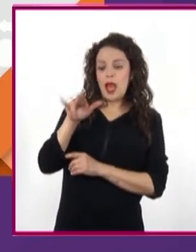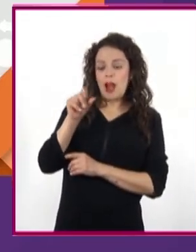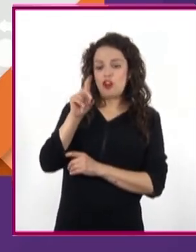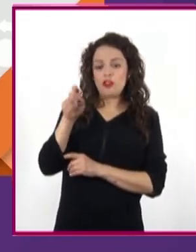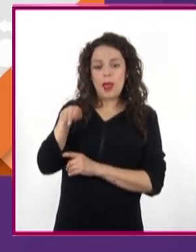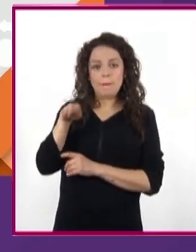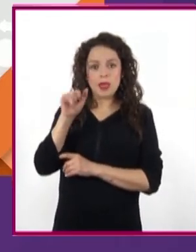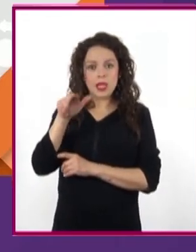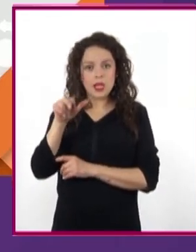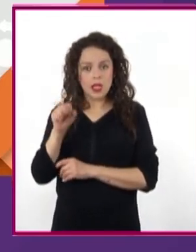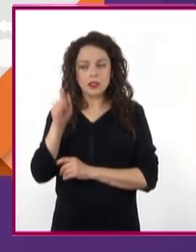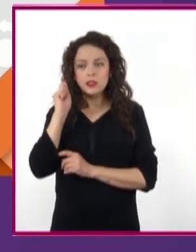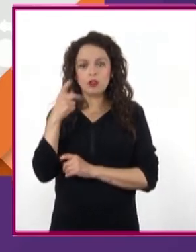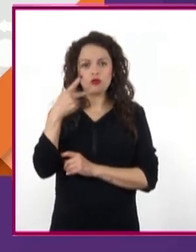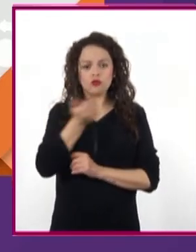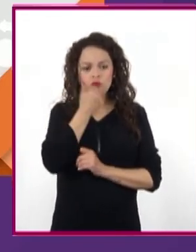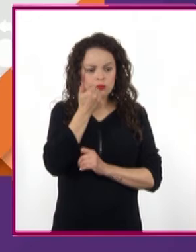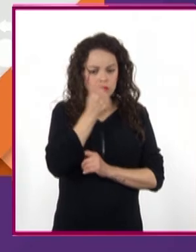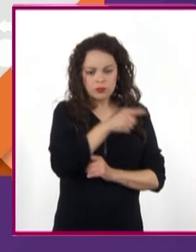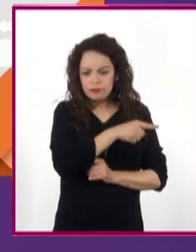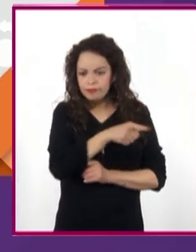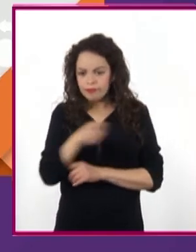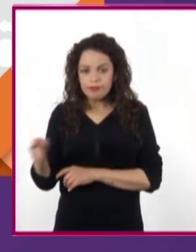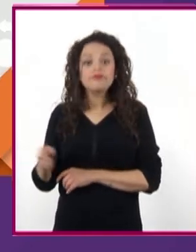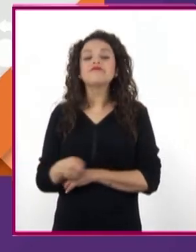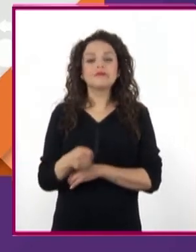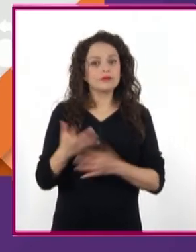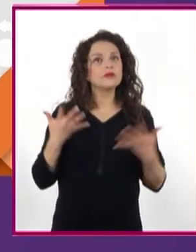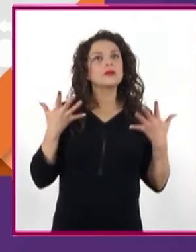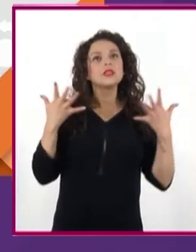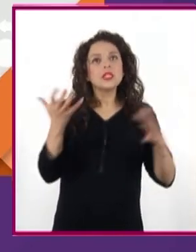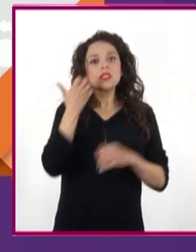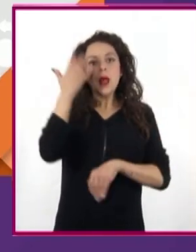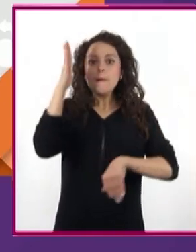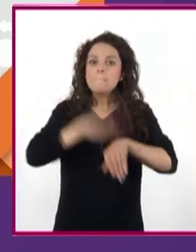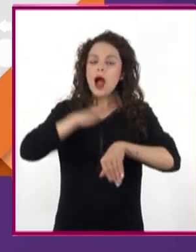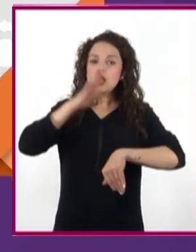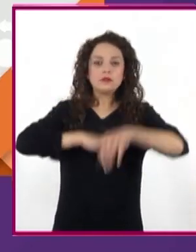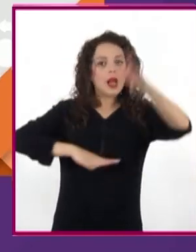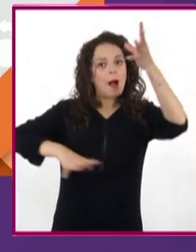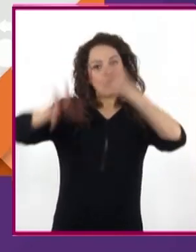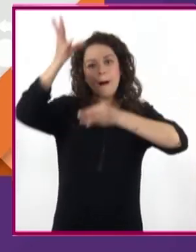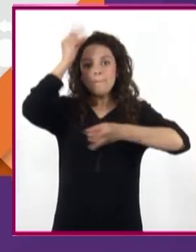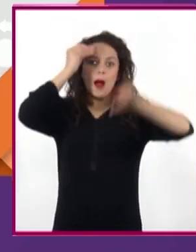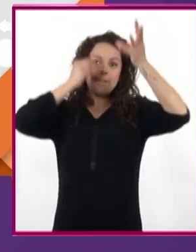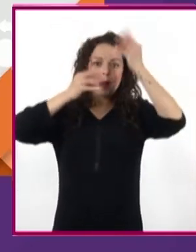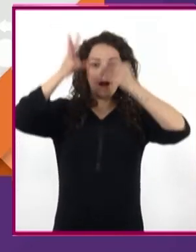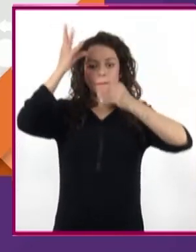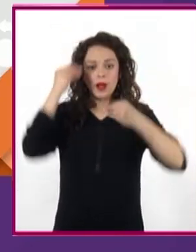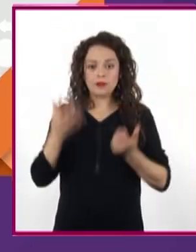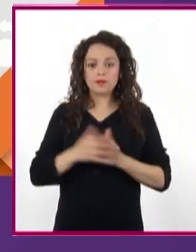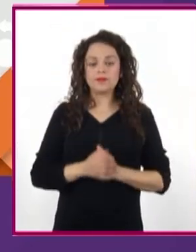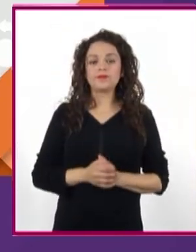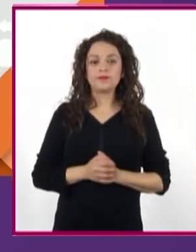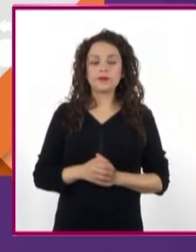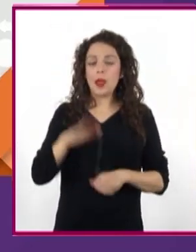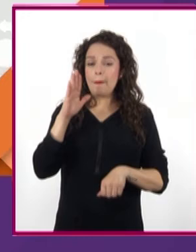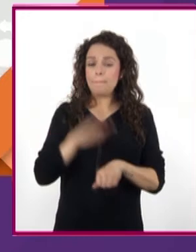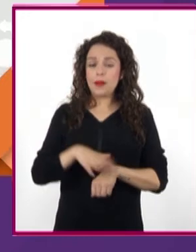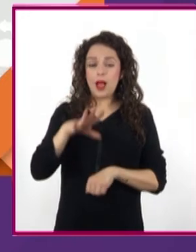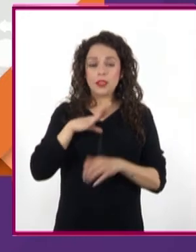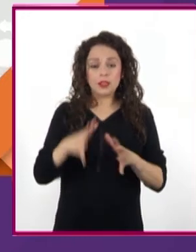lograron imprimir en sus alumnos la sed de conocimiento. El número mayúsculo de establecimientos con los que contaba